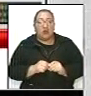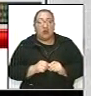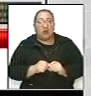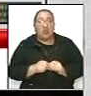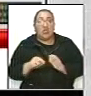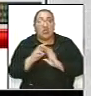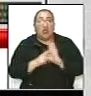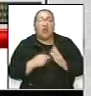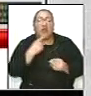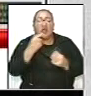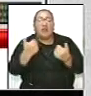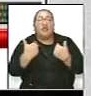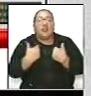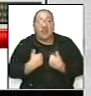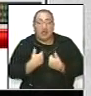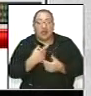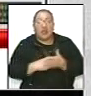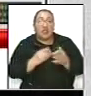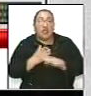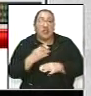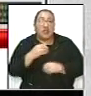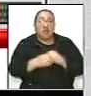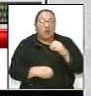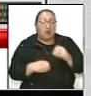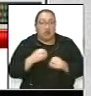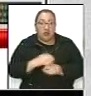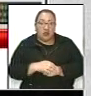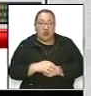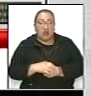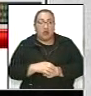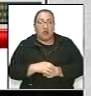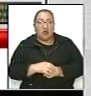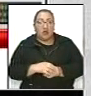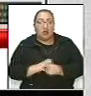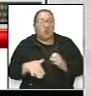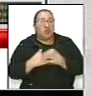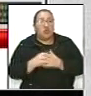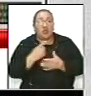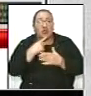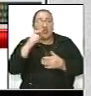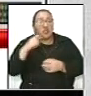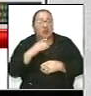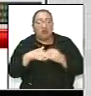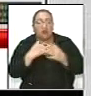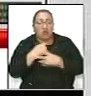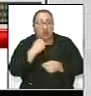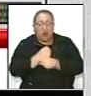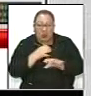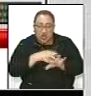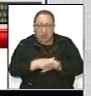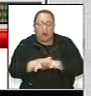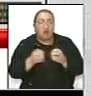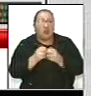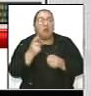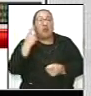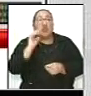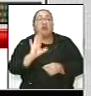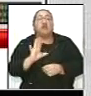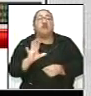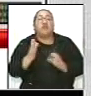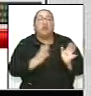regionales tengan que implementar todo lo necesario para la accesibilidad, para